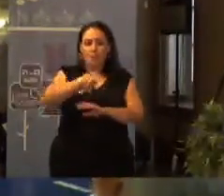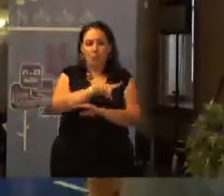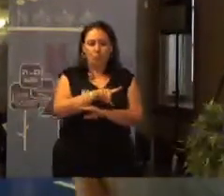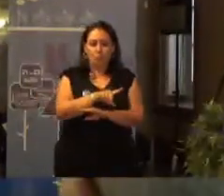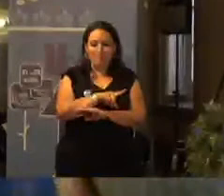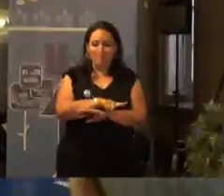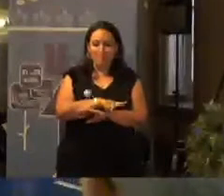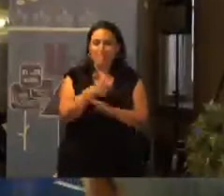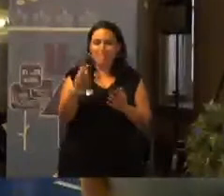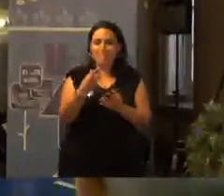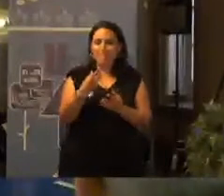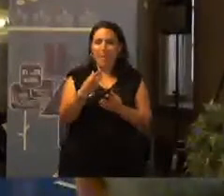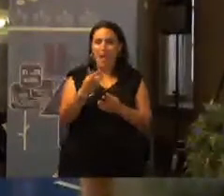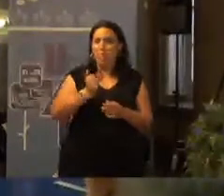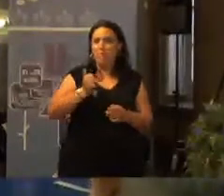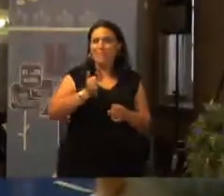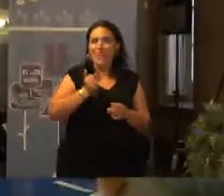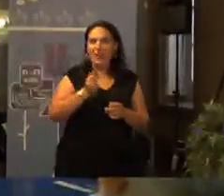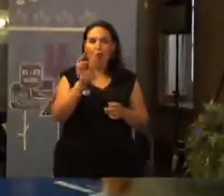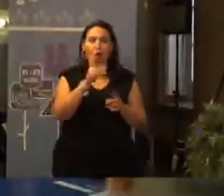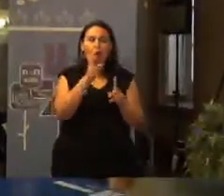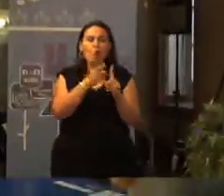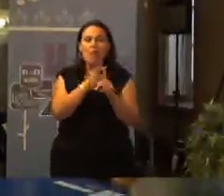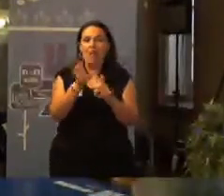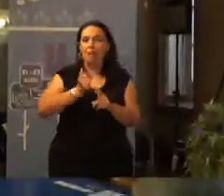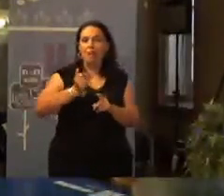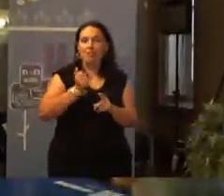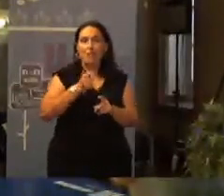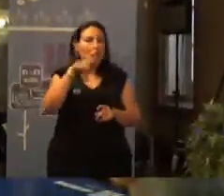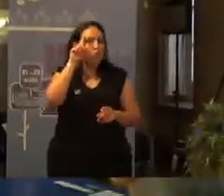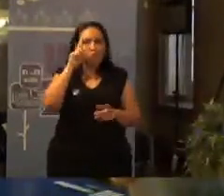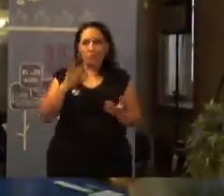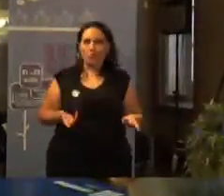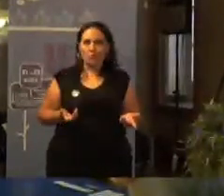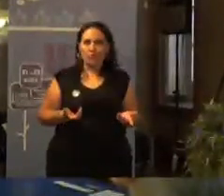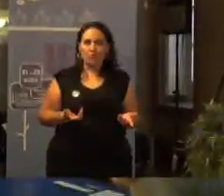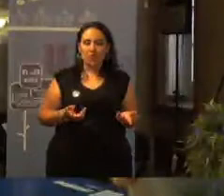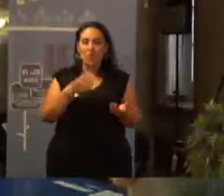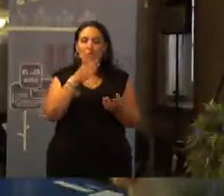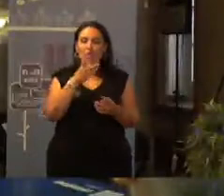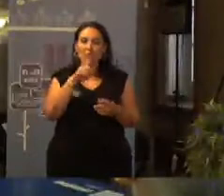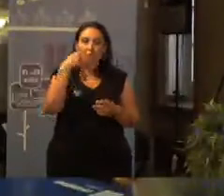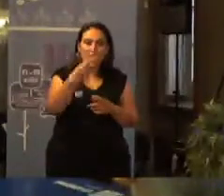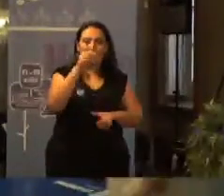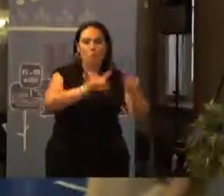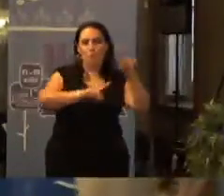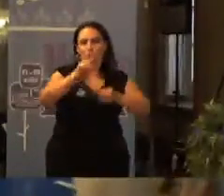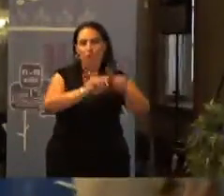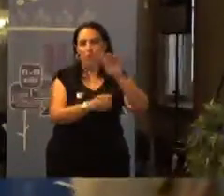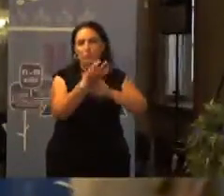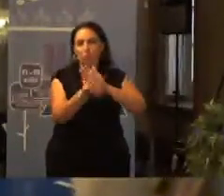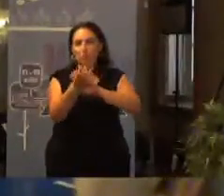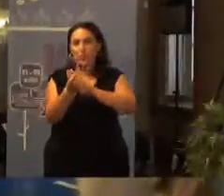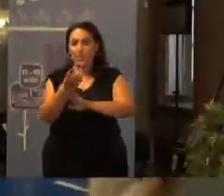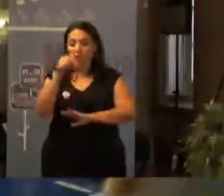outros, pois, utilizar adecuadamente o patrimonio que se nos dera. E dai veu unha serie de problemas que aínda